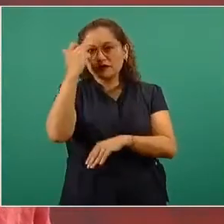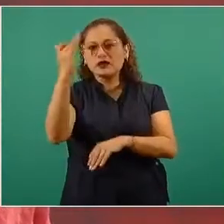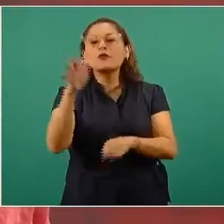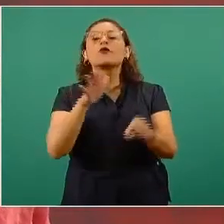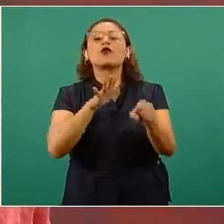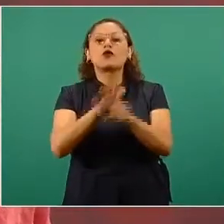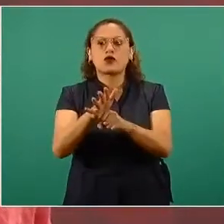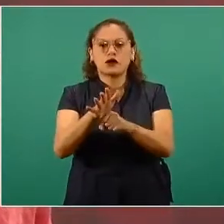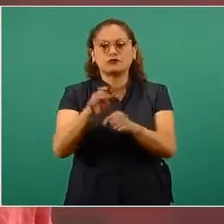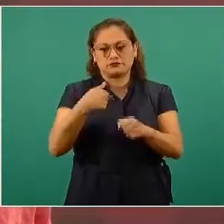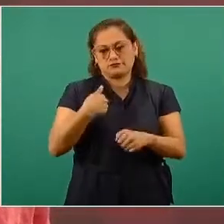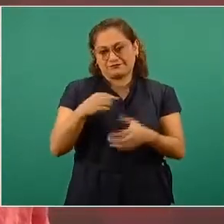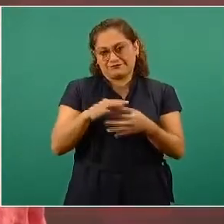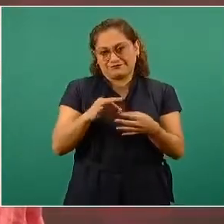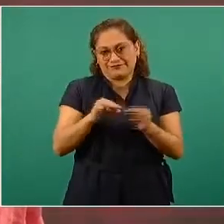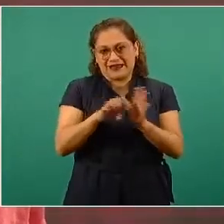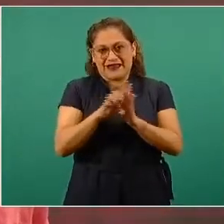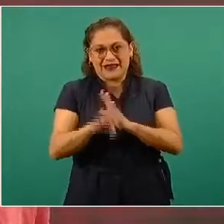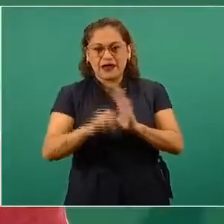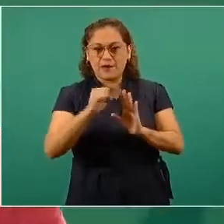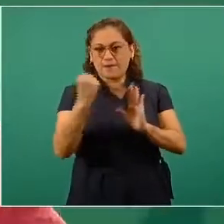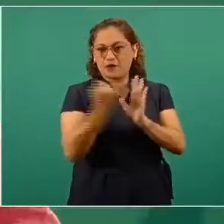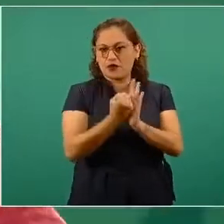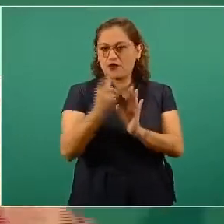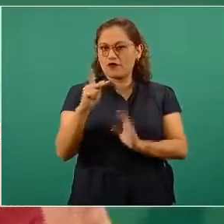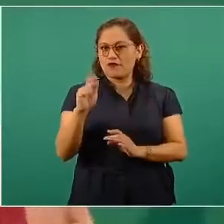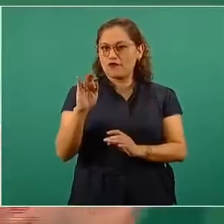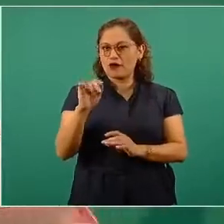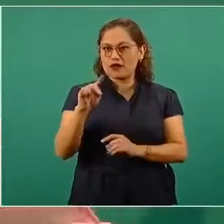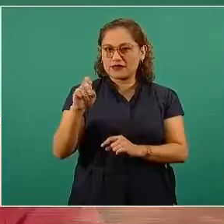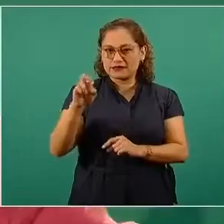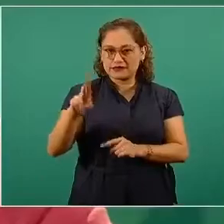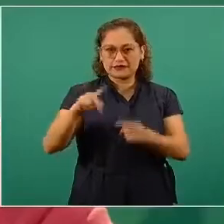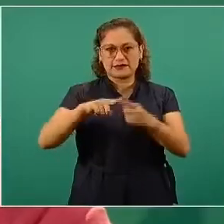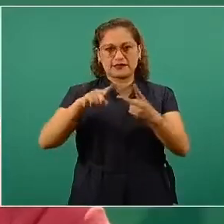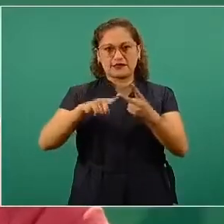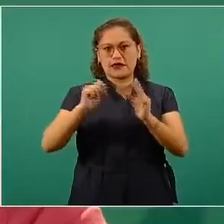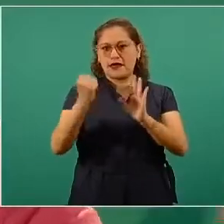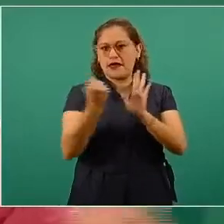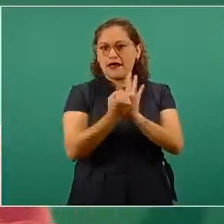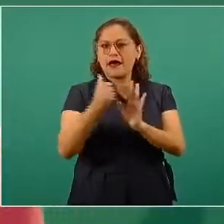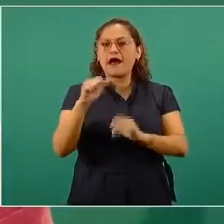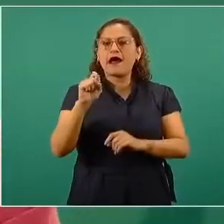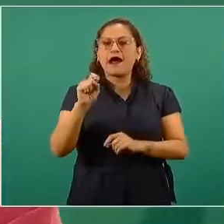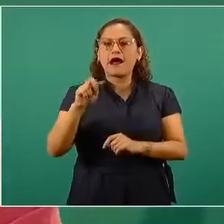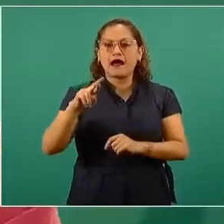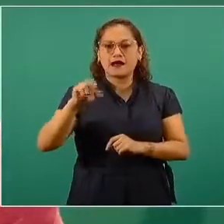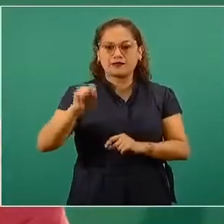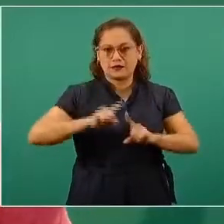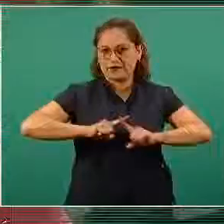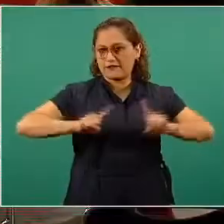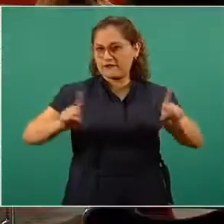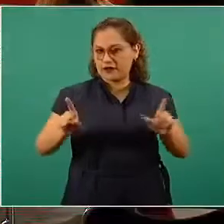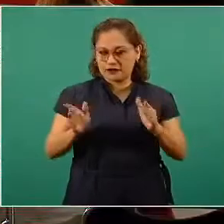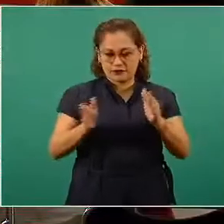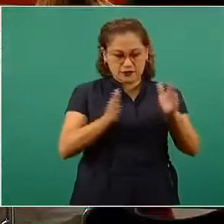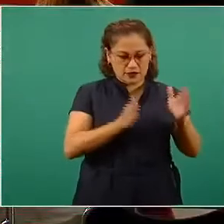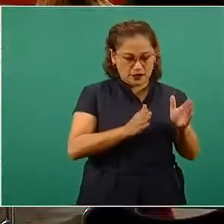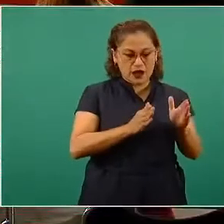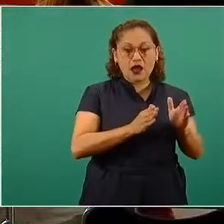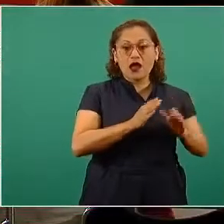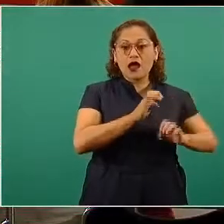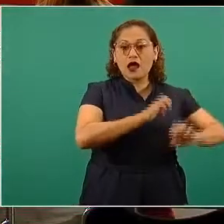el ejemplo de Pfizer y el ejemplo de Astra, que tienen intervalos muy diferentes. 3 semanas una,